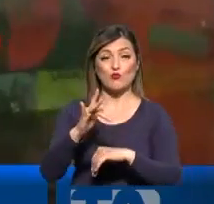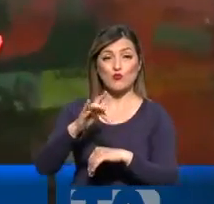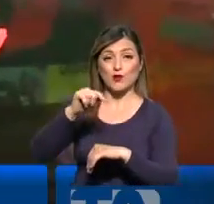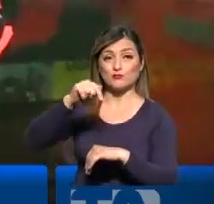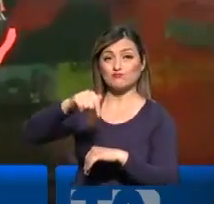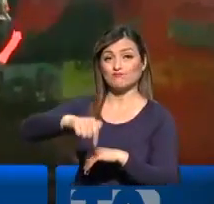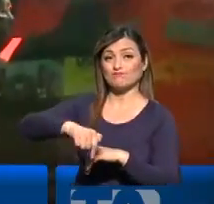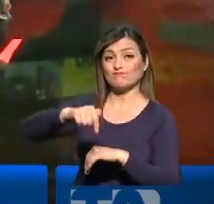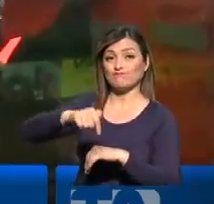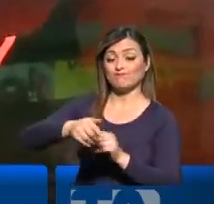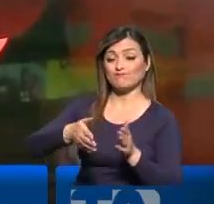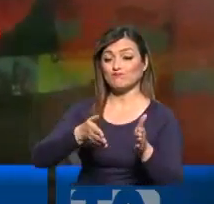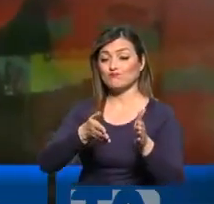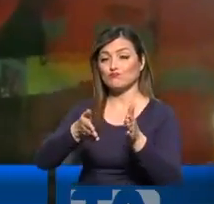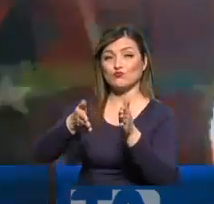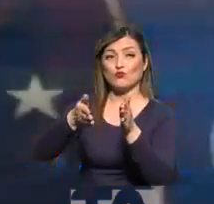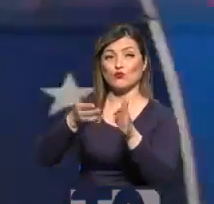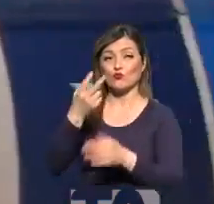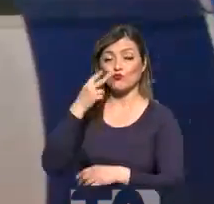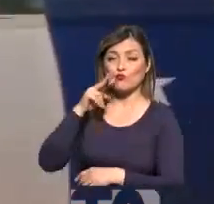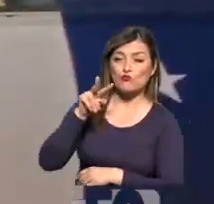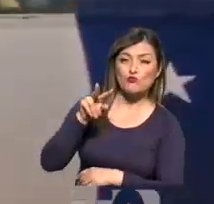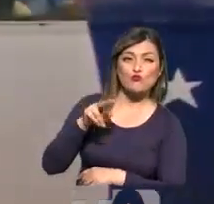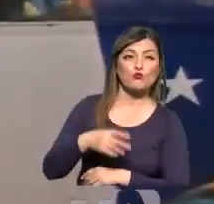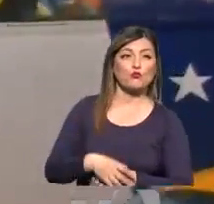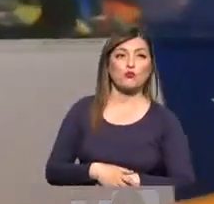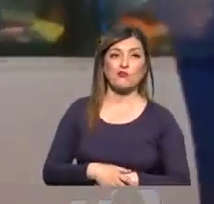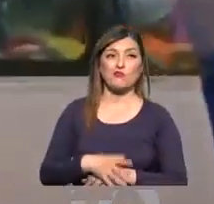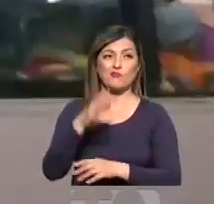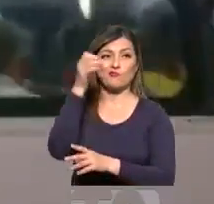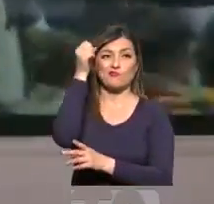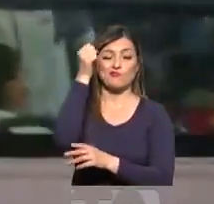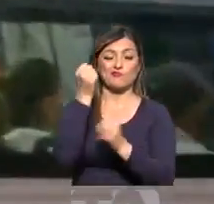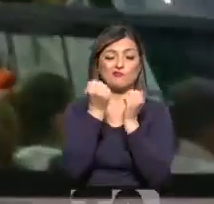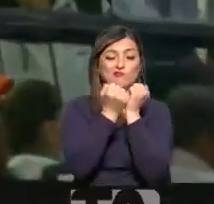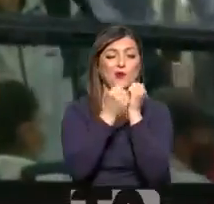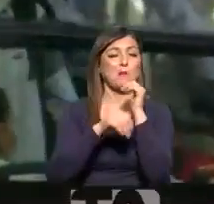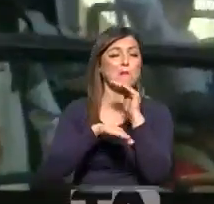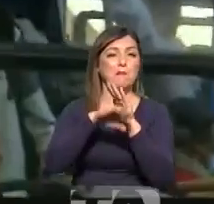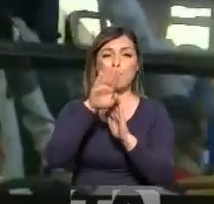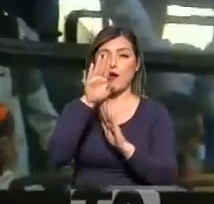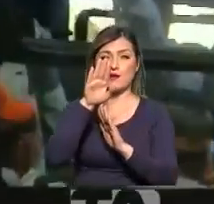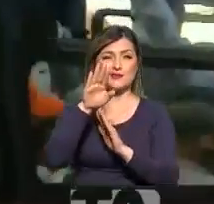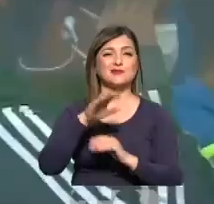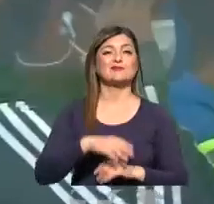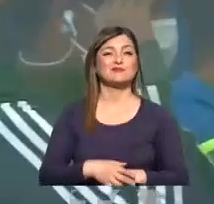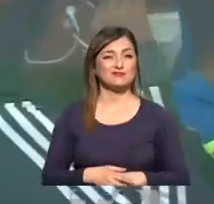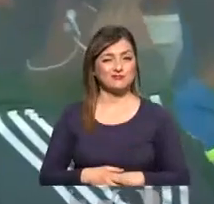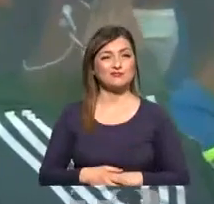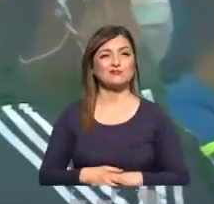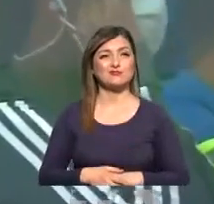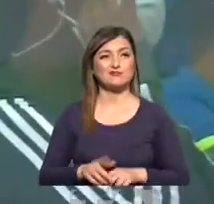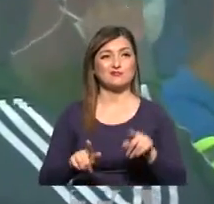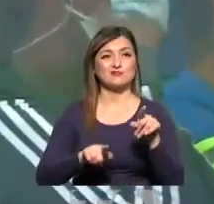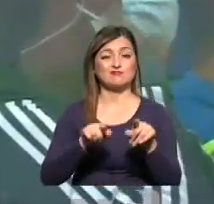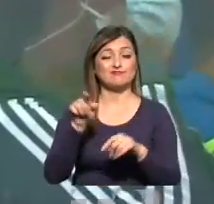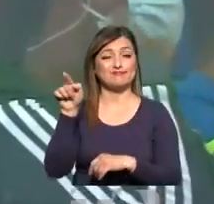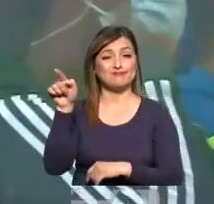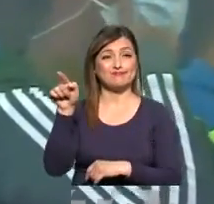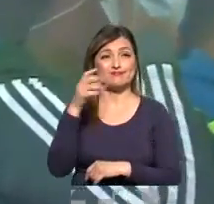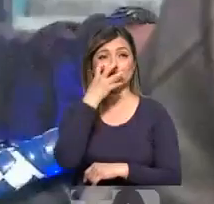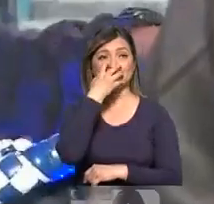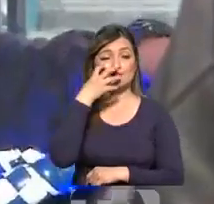y sobre todo en las vías periféricas, unidades eran vistas sobrepasando el límite de usuarios permitido y algunos hasta